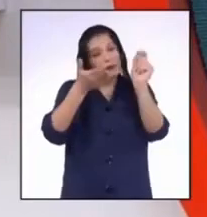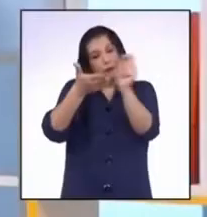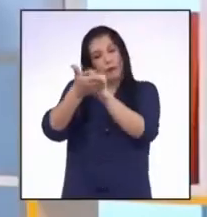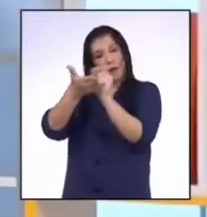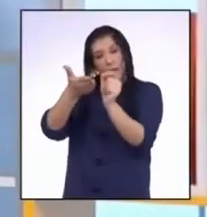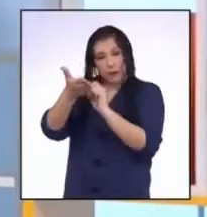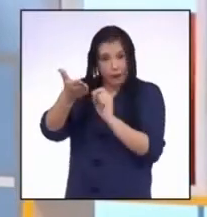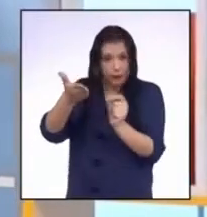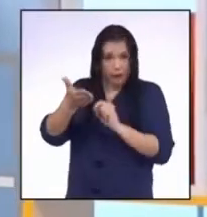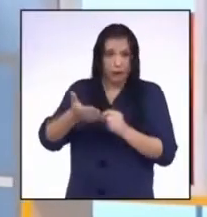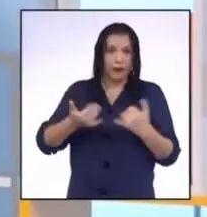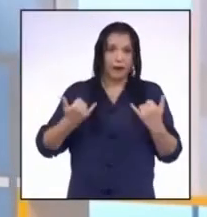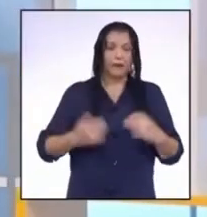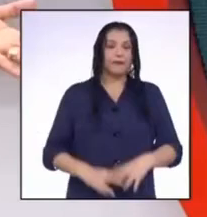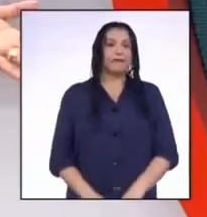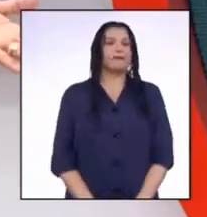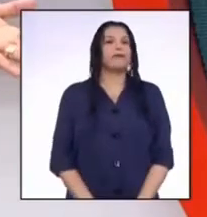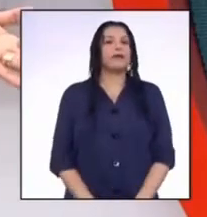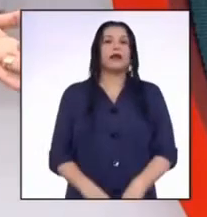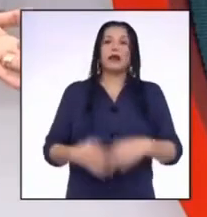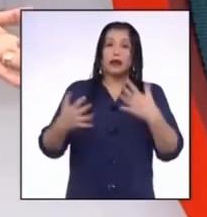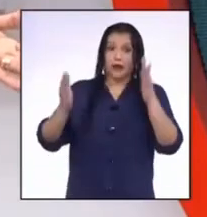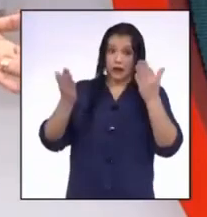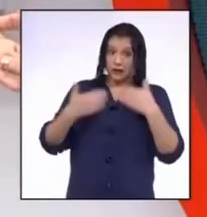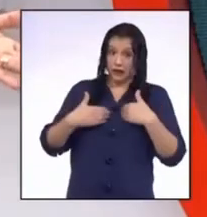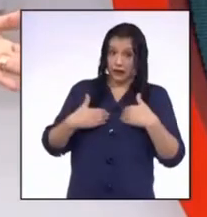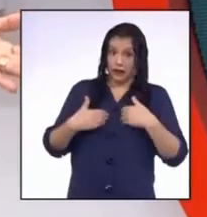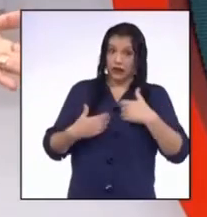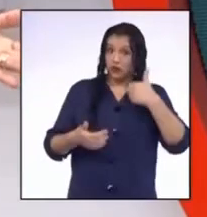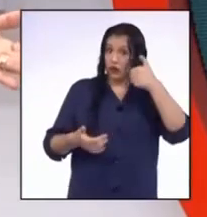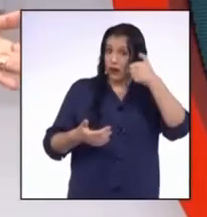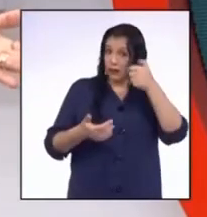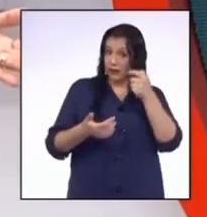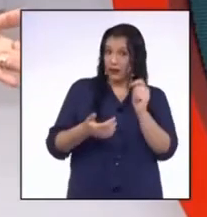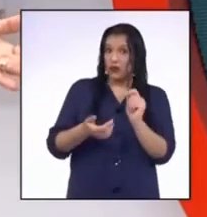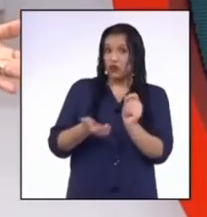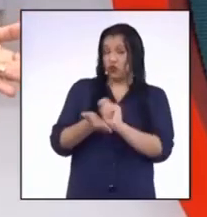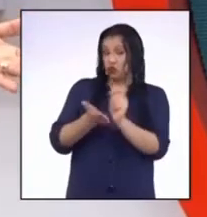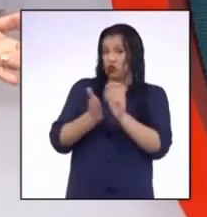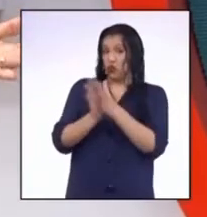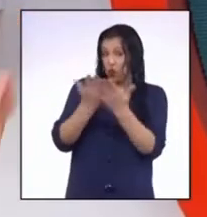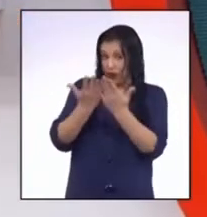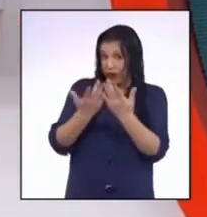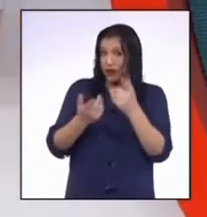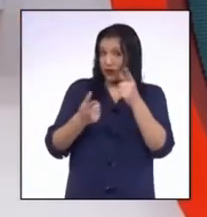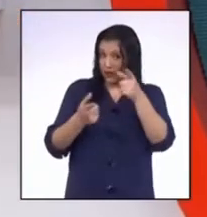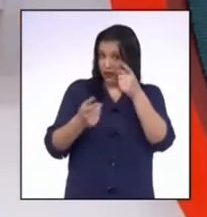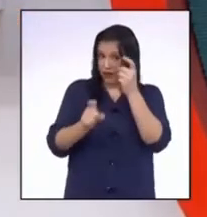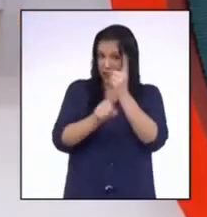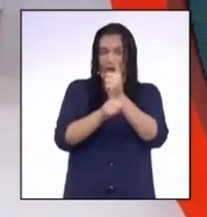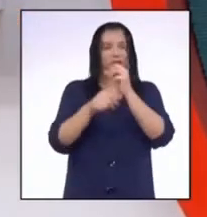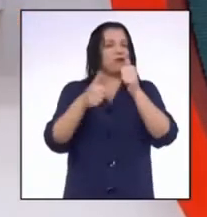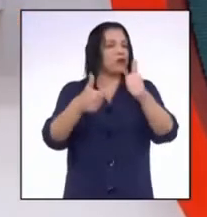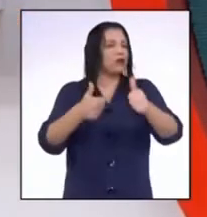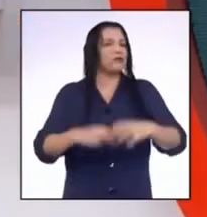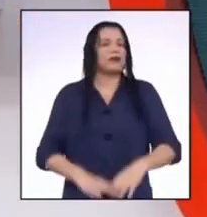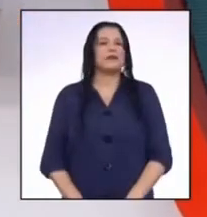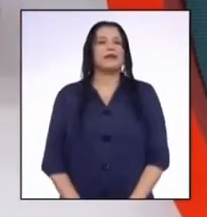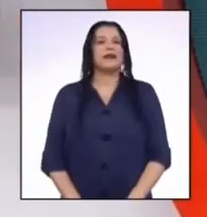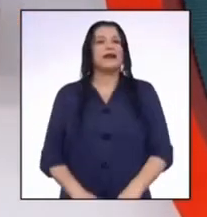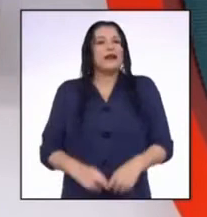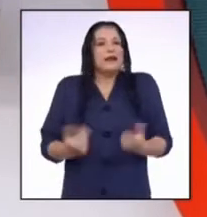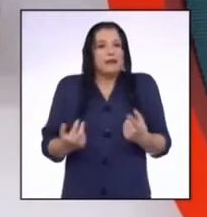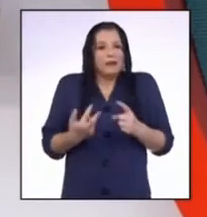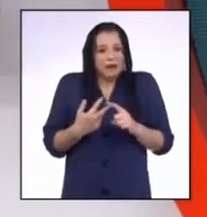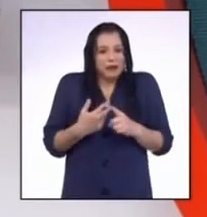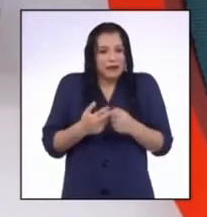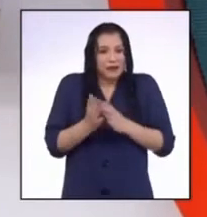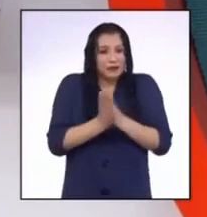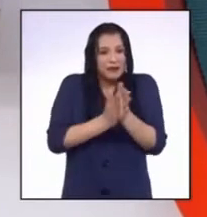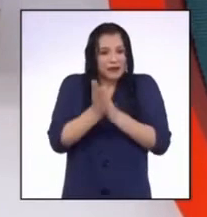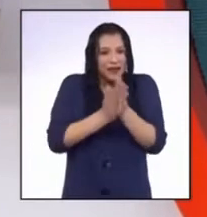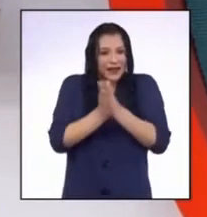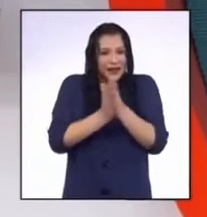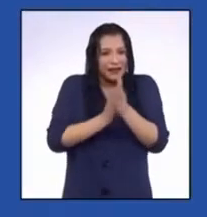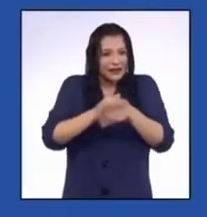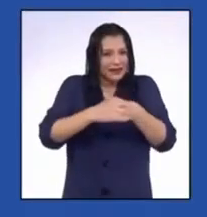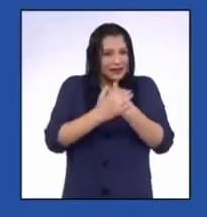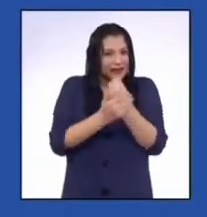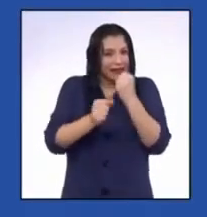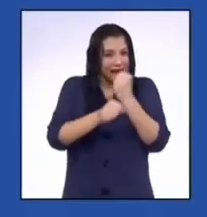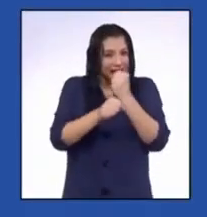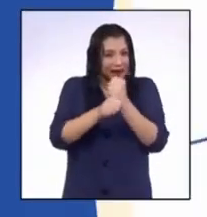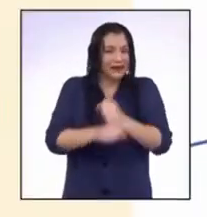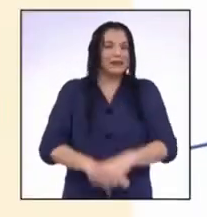ver a continuación, ¿ah? ¿Ya tienes tu cuaderno y tu lapicero a la mano? ¿Sí? ¡Genial! Entonces, manos a la